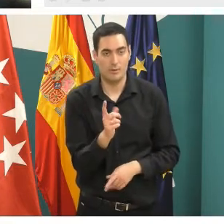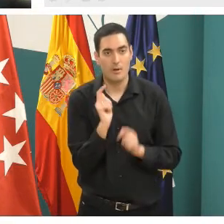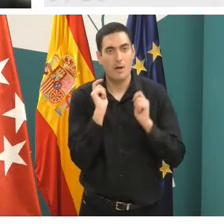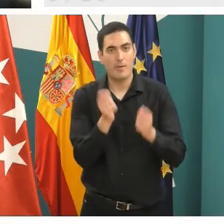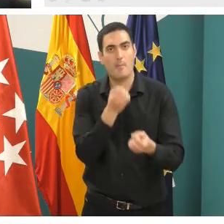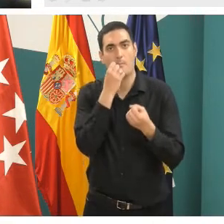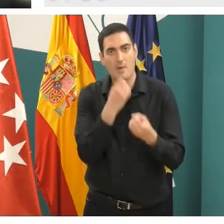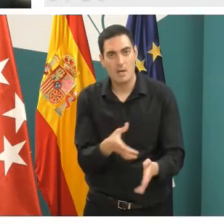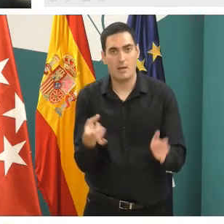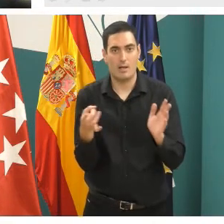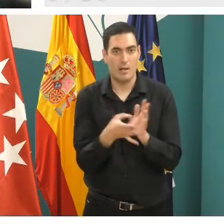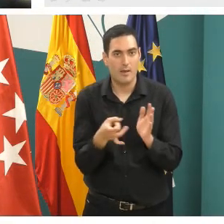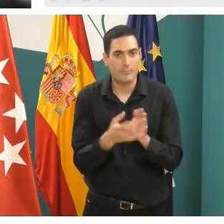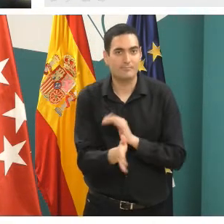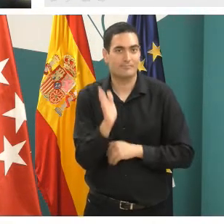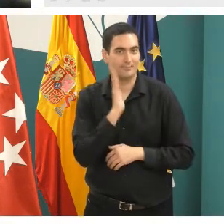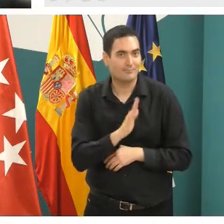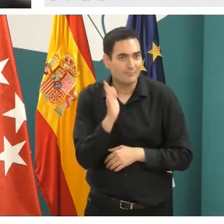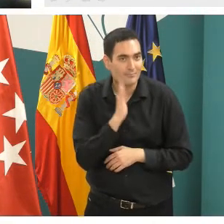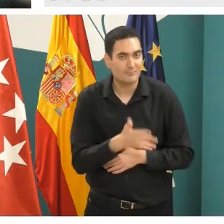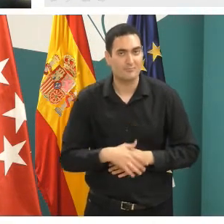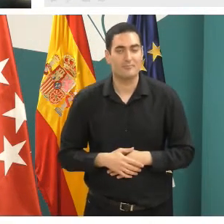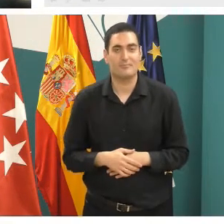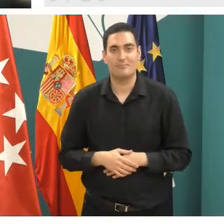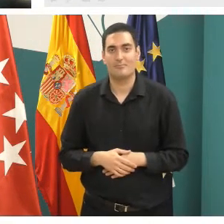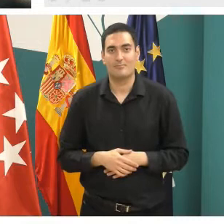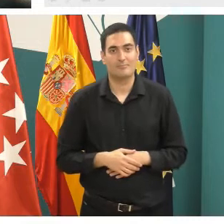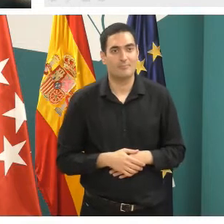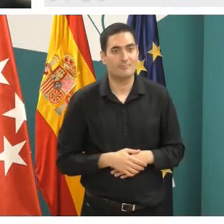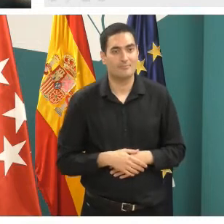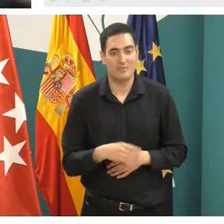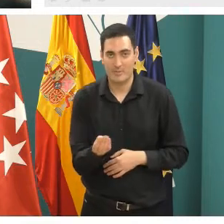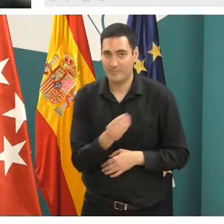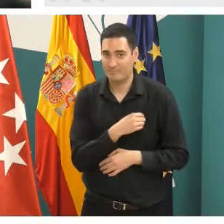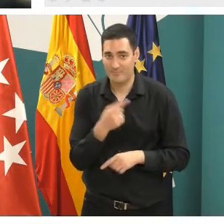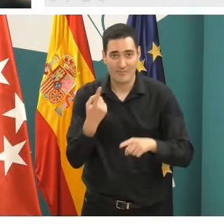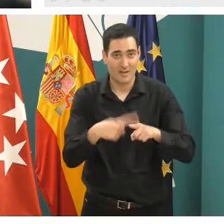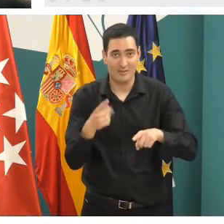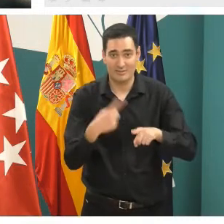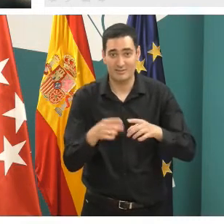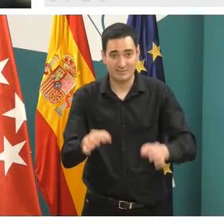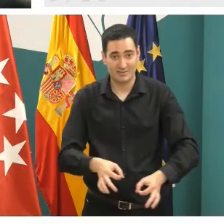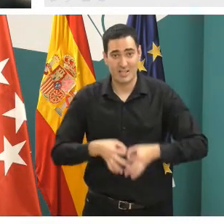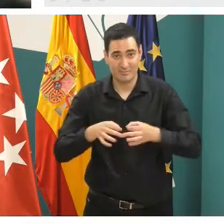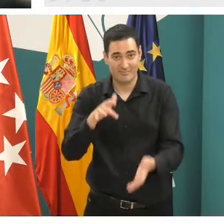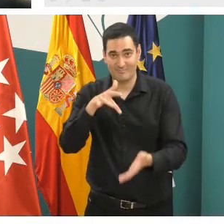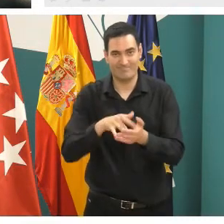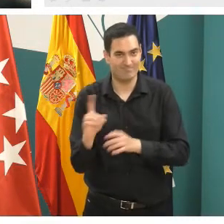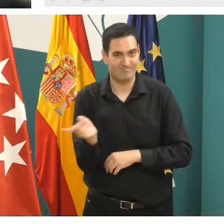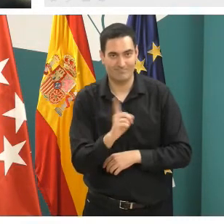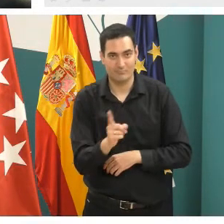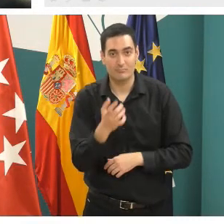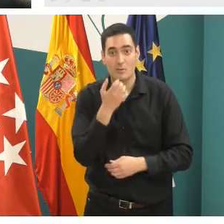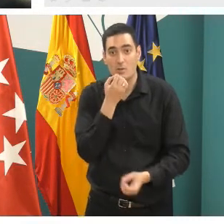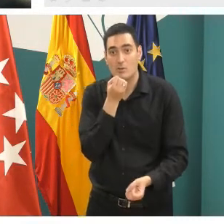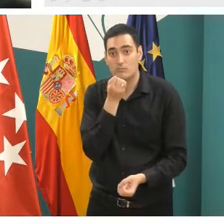con calidad, con calidez, con humanidad. Y lamentablemente estas cosas no siempre ocurren. Cuando llega el